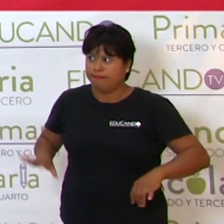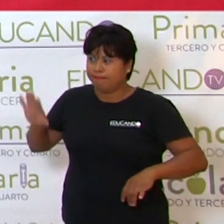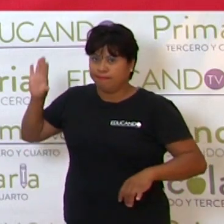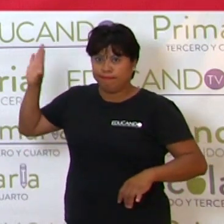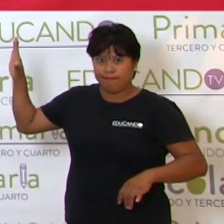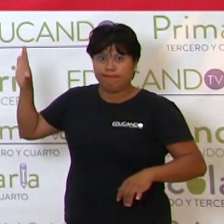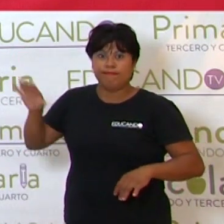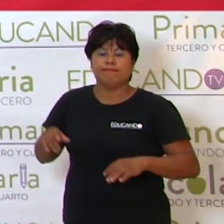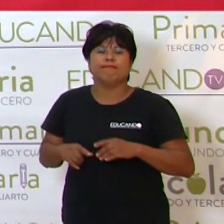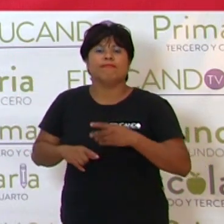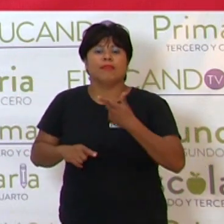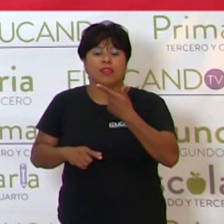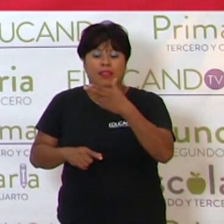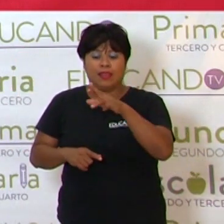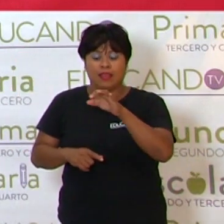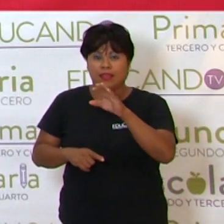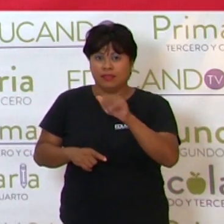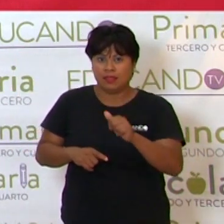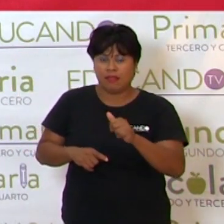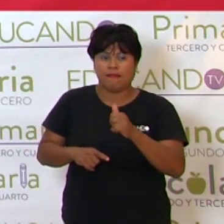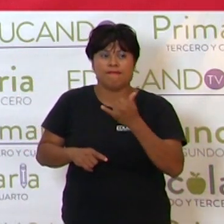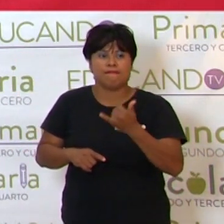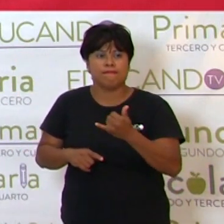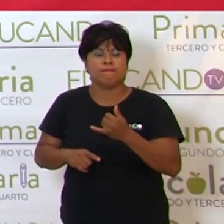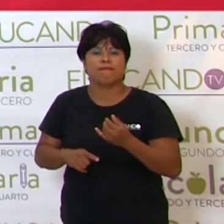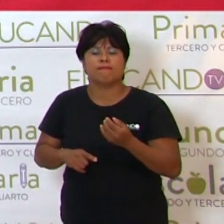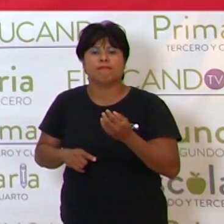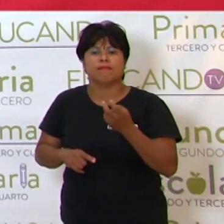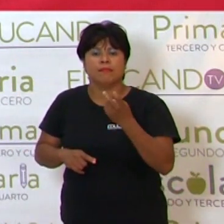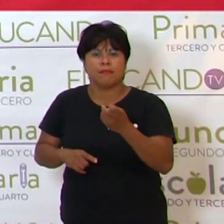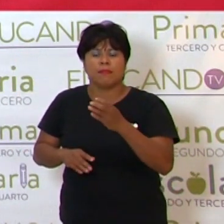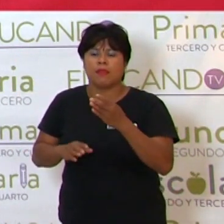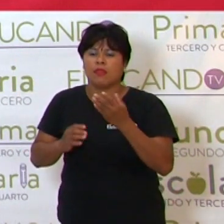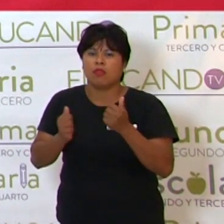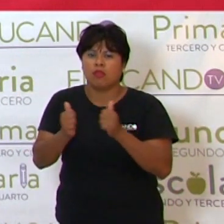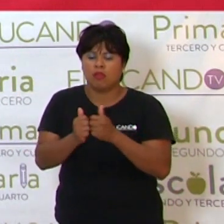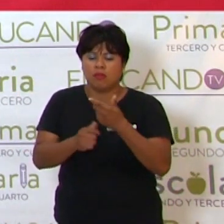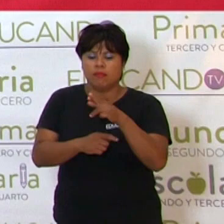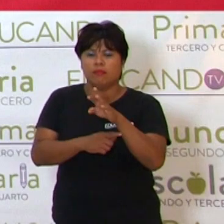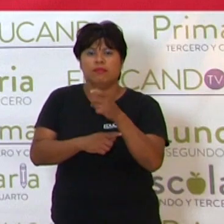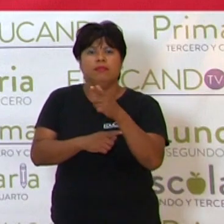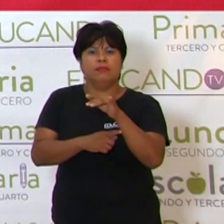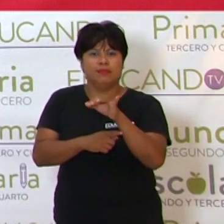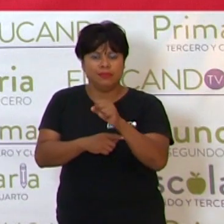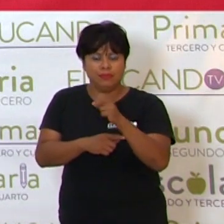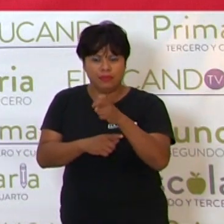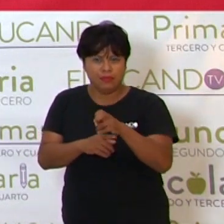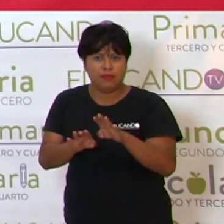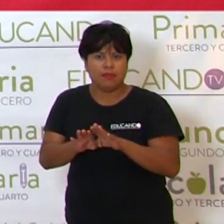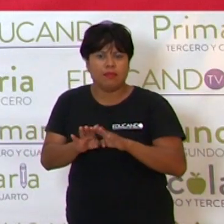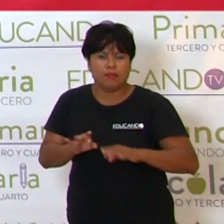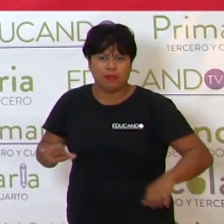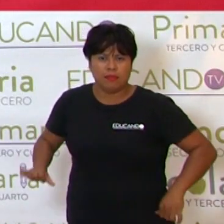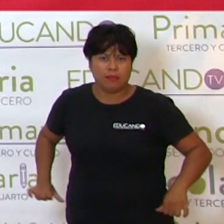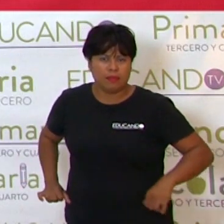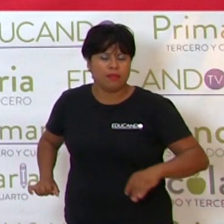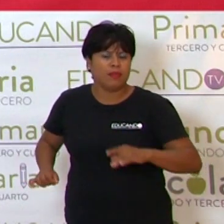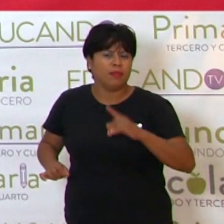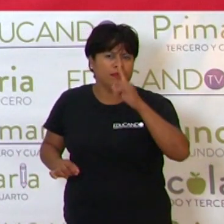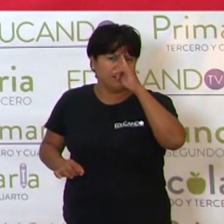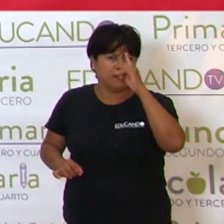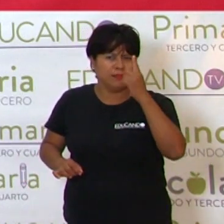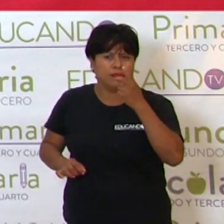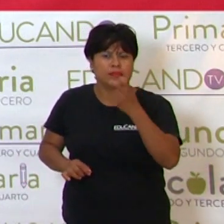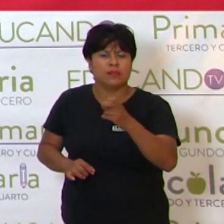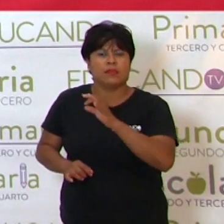empezó en Grecia y obviamente con los griegos, que es el teatro clásico, y que el teatro clásico